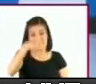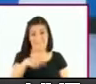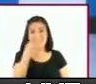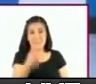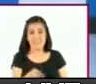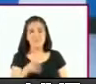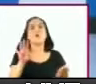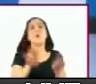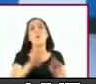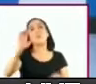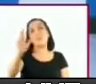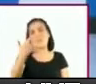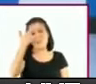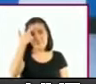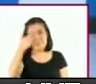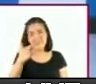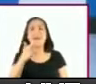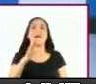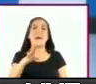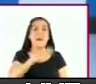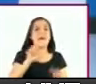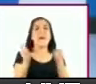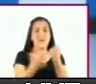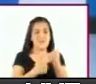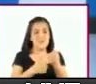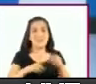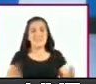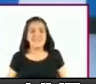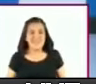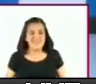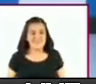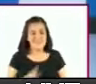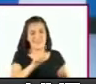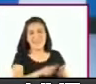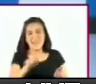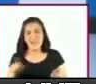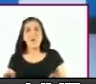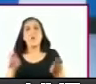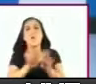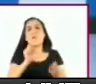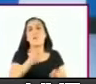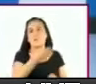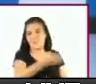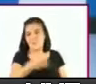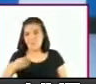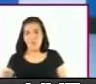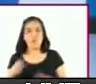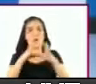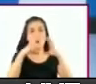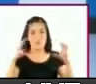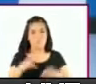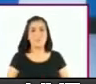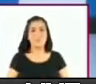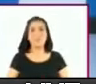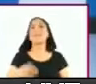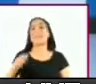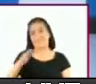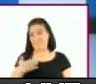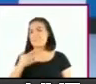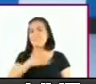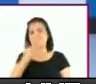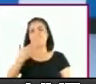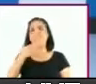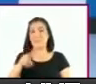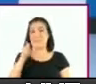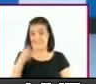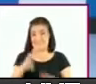ello, recordaremos algunas características y elementos de las sucesiones. Me parece muy bien, maestra. El